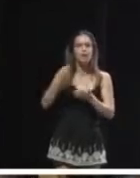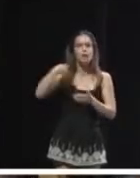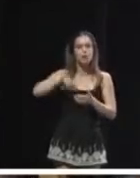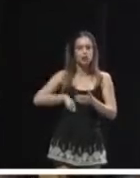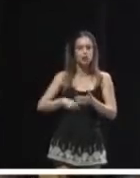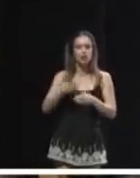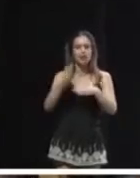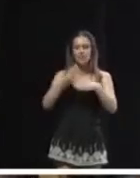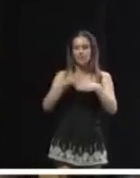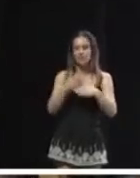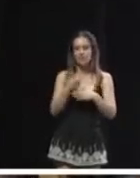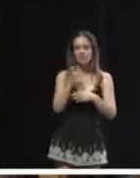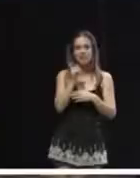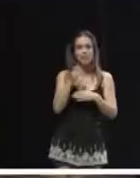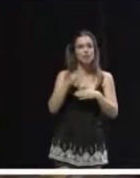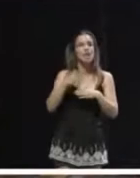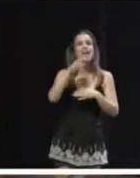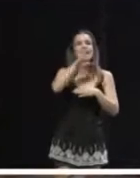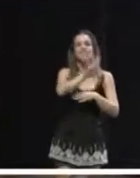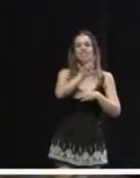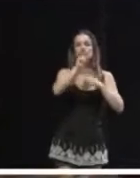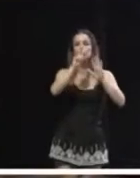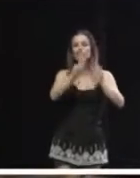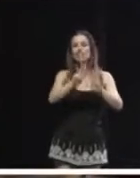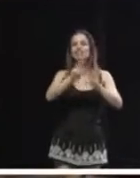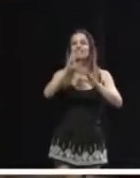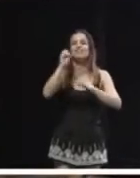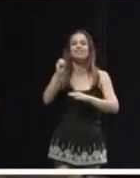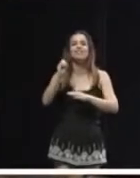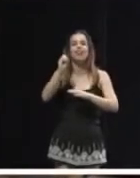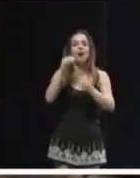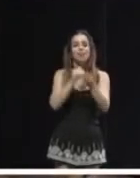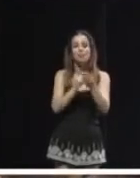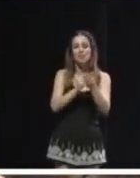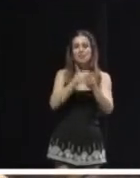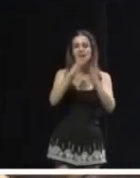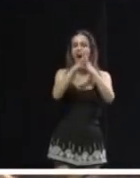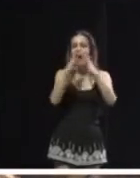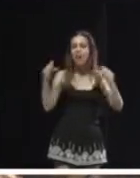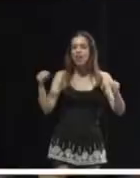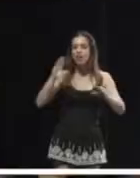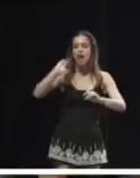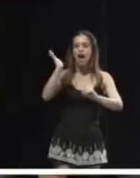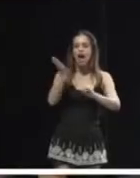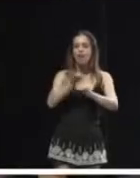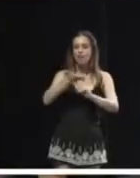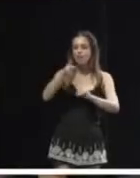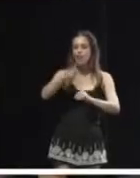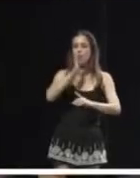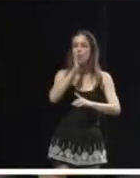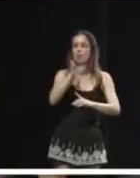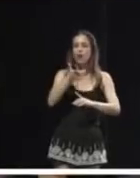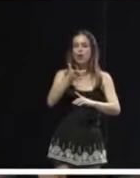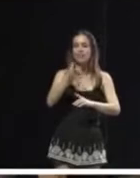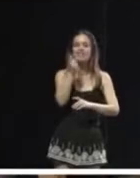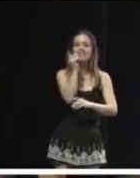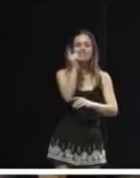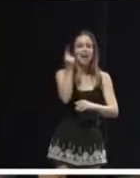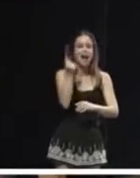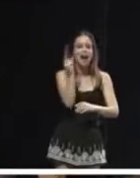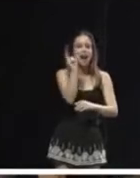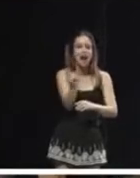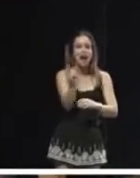Interprofesional. 570.000 andaluces y andaluzas están afectados directamente por el Salario Mínimo